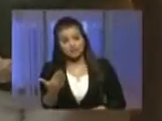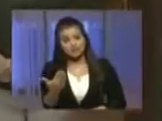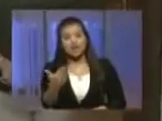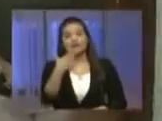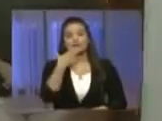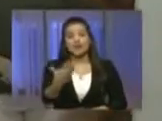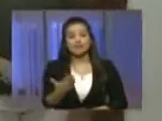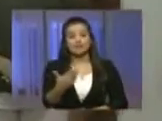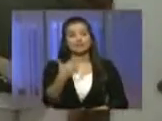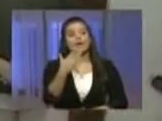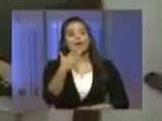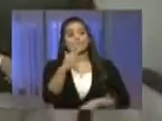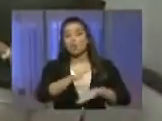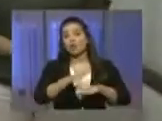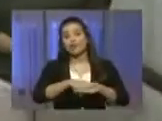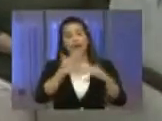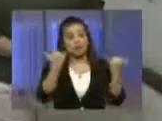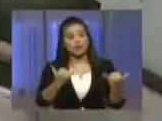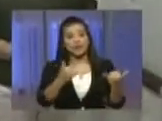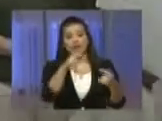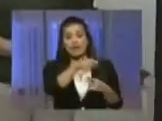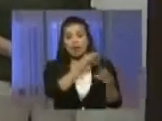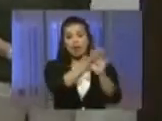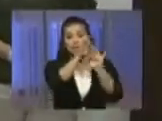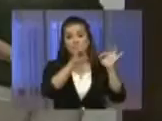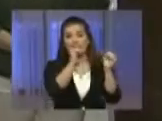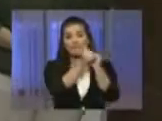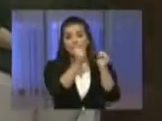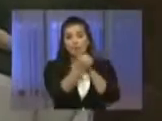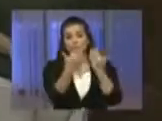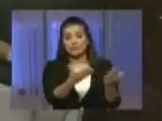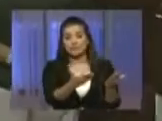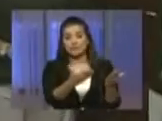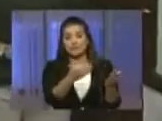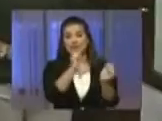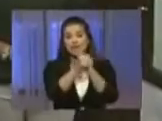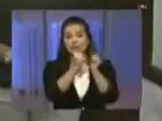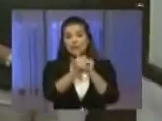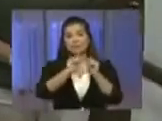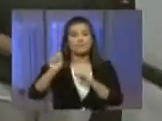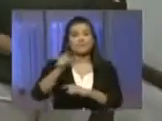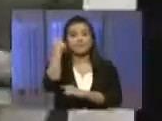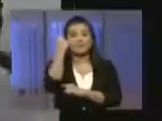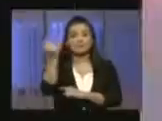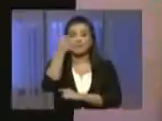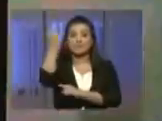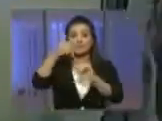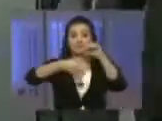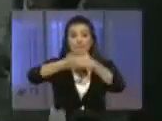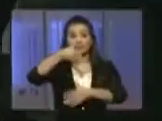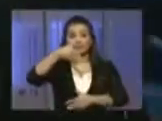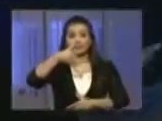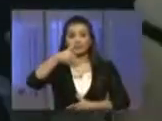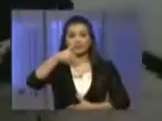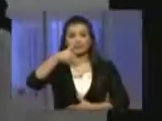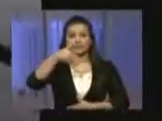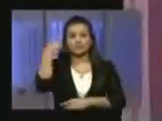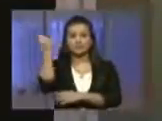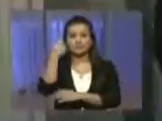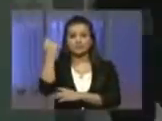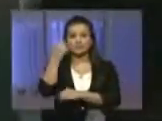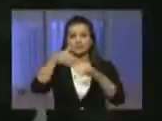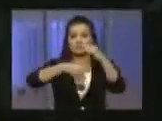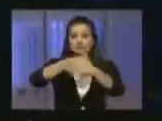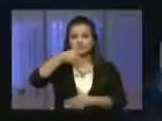primeras olimpiadas en la historia de Suramérica ah y salvo